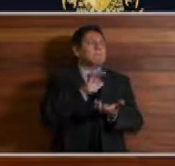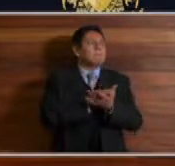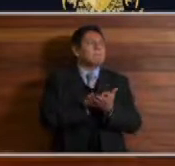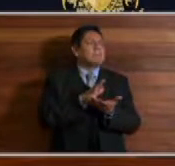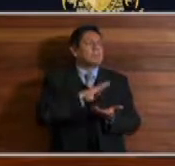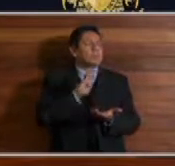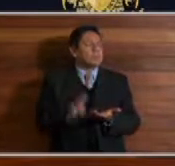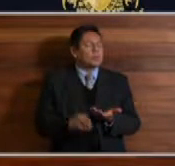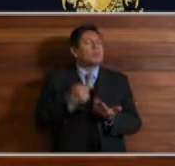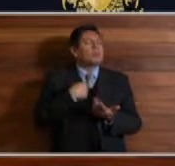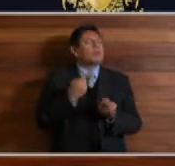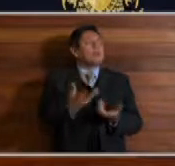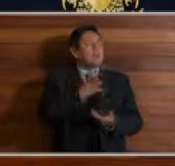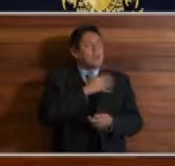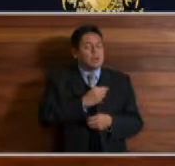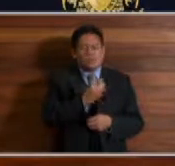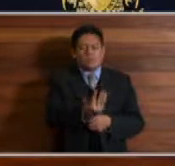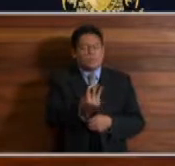muerto. ¿Qué